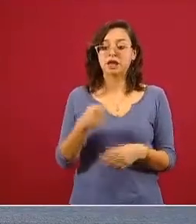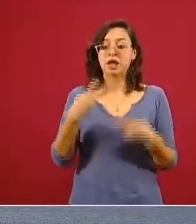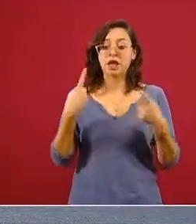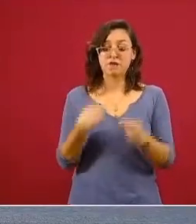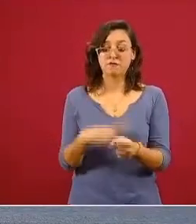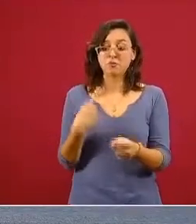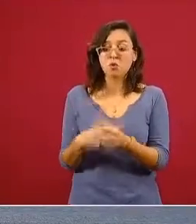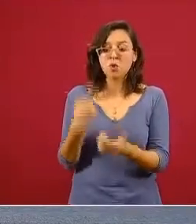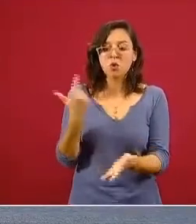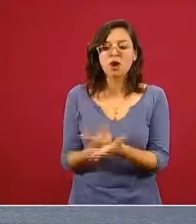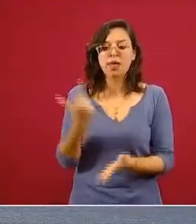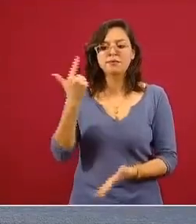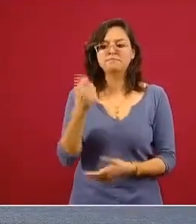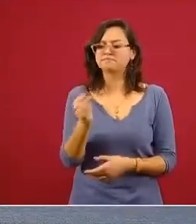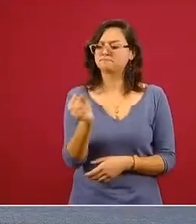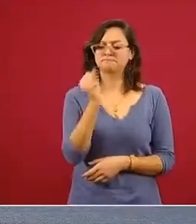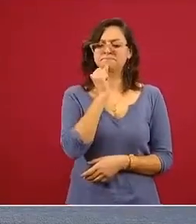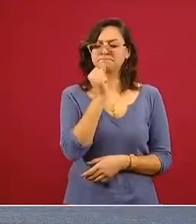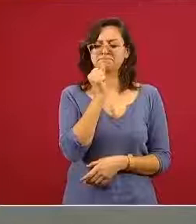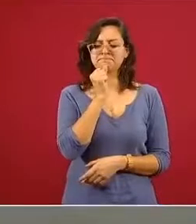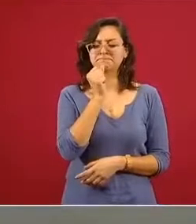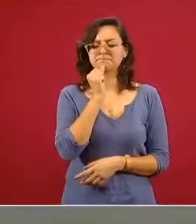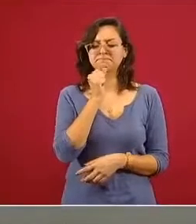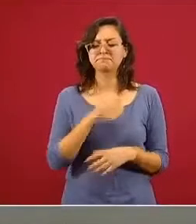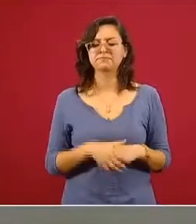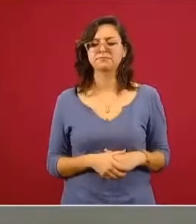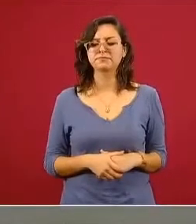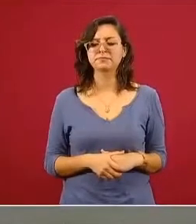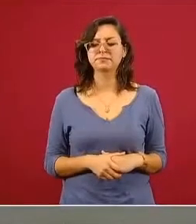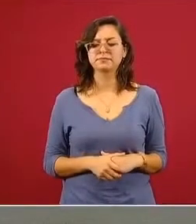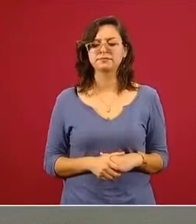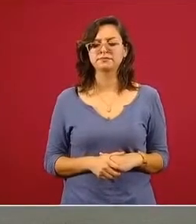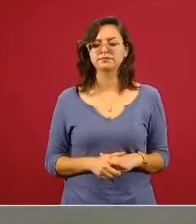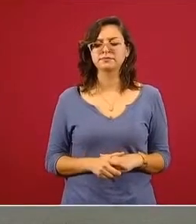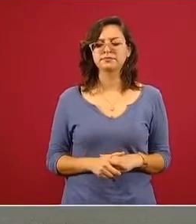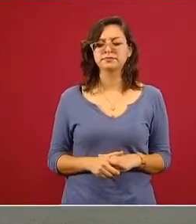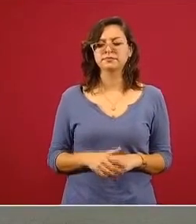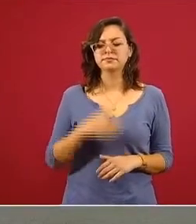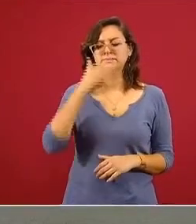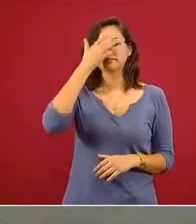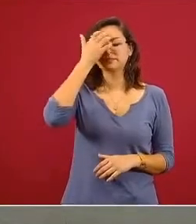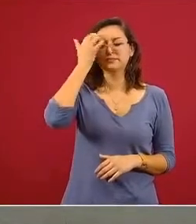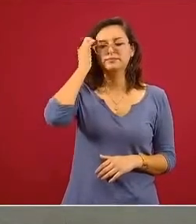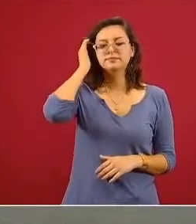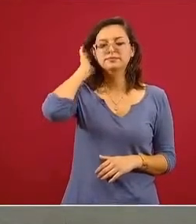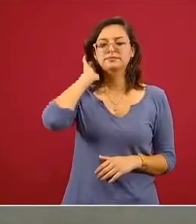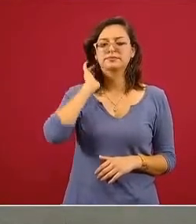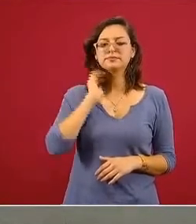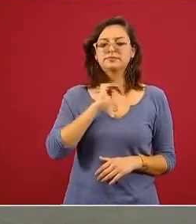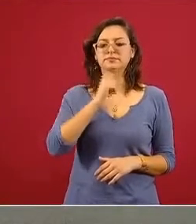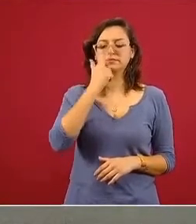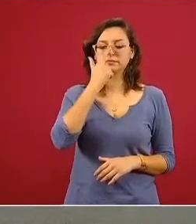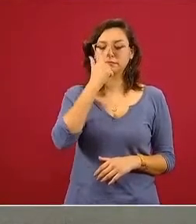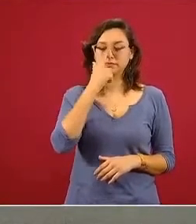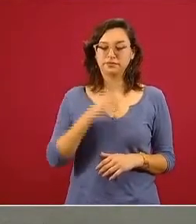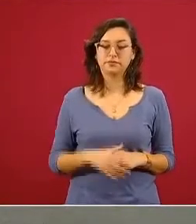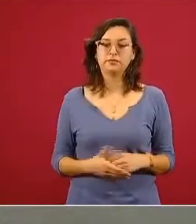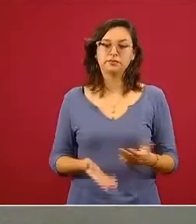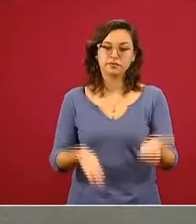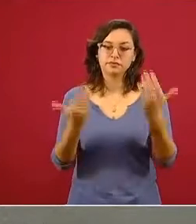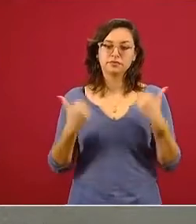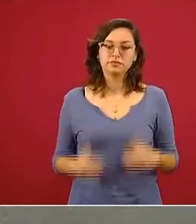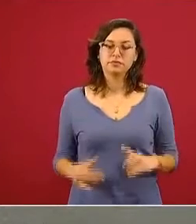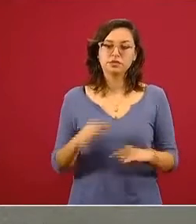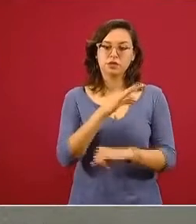críticos todavía no han llegado a un punto que en su momento requiera de mayor cantidad de uso de estas camas. Y veamos entonces ahora